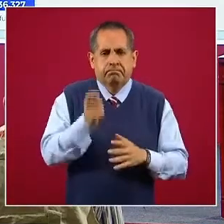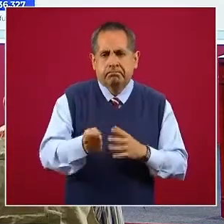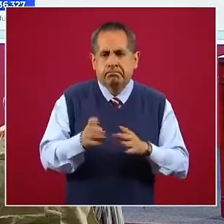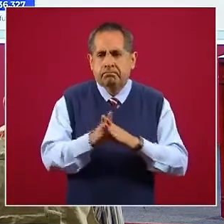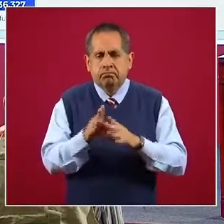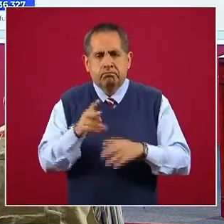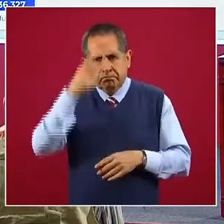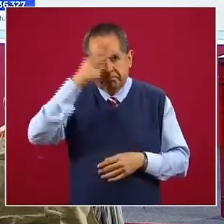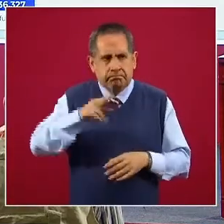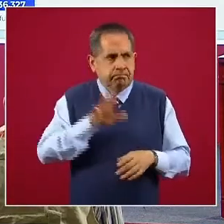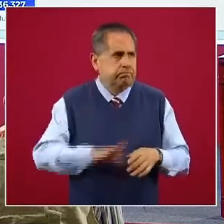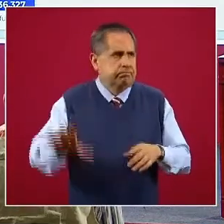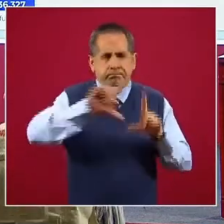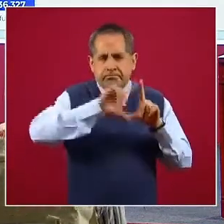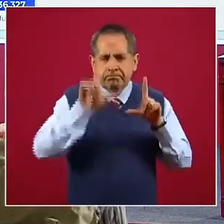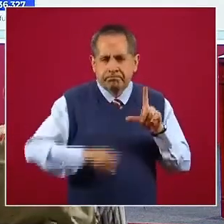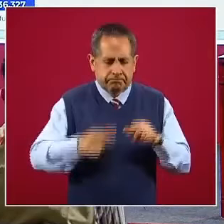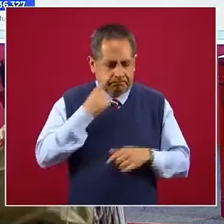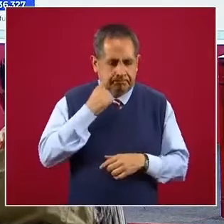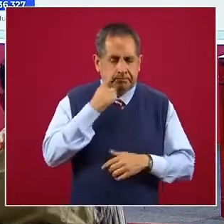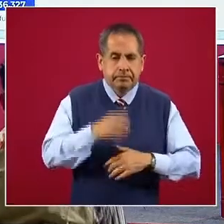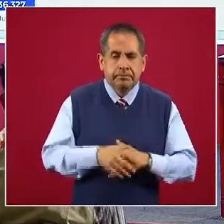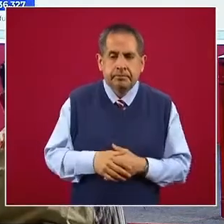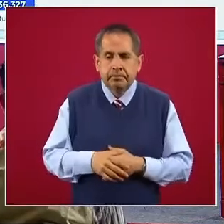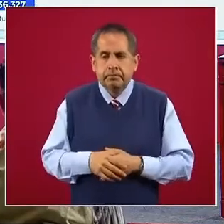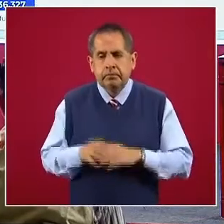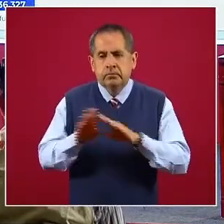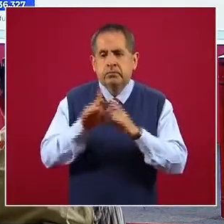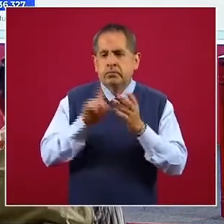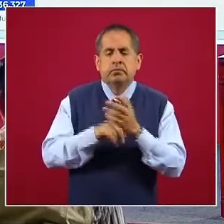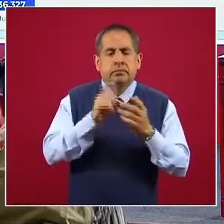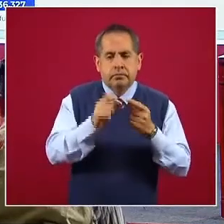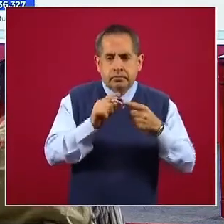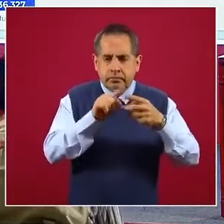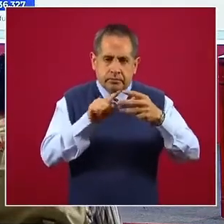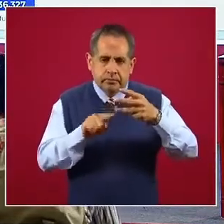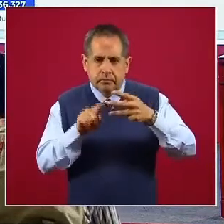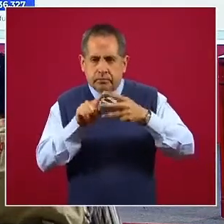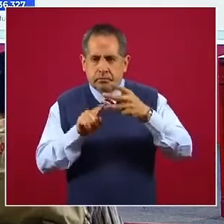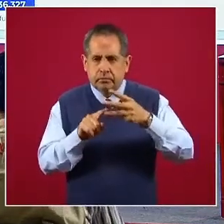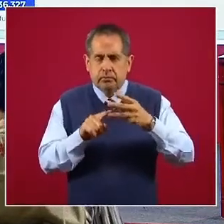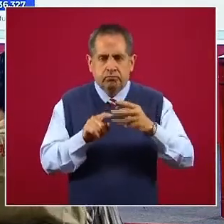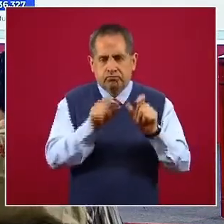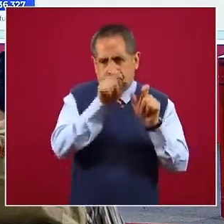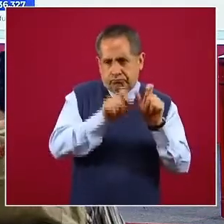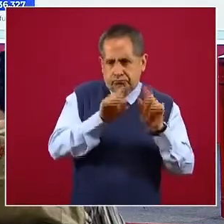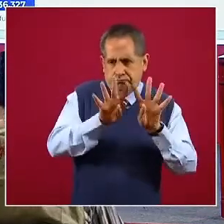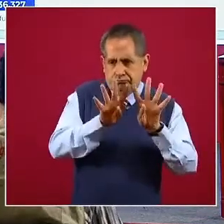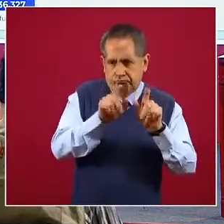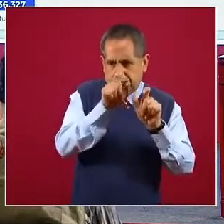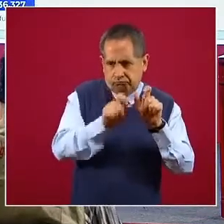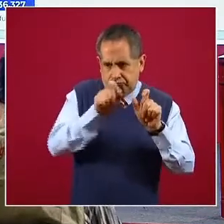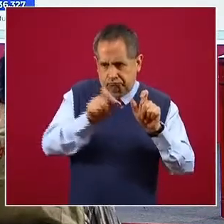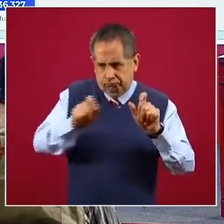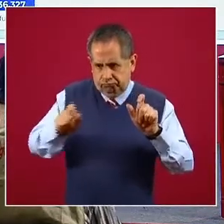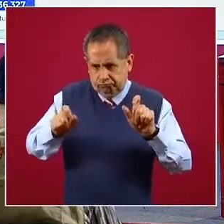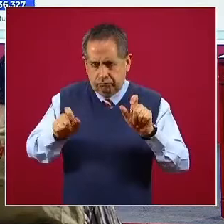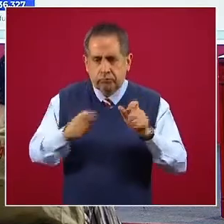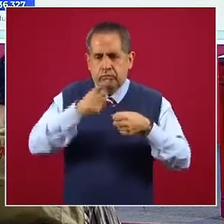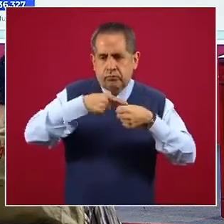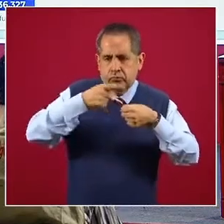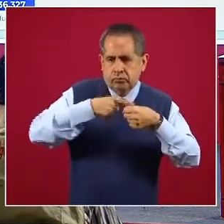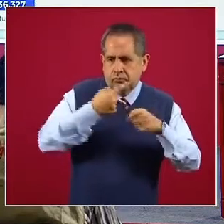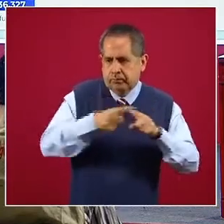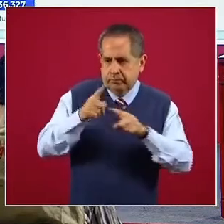epidemia en México. Pueden ver ustedes que el gráfico está básicamente compuesto por barras, ¿no?, que tienen diferentes colores, son